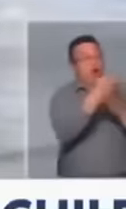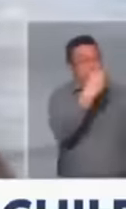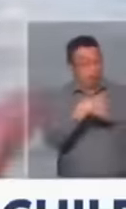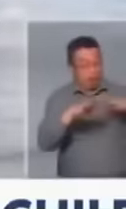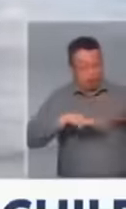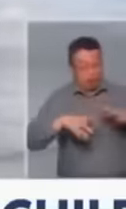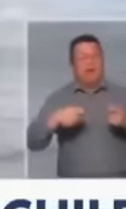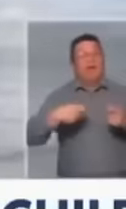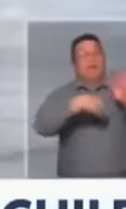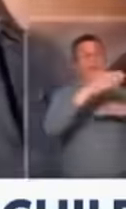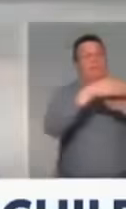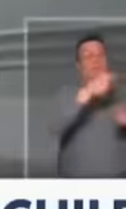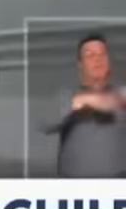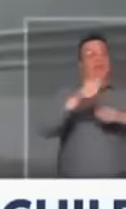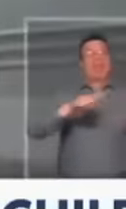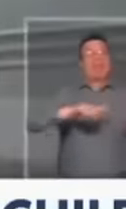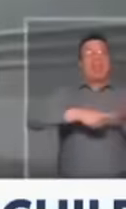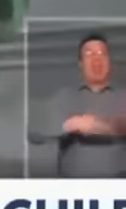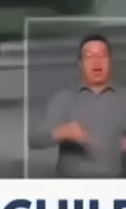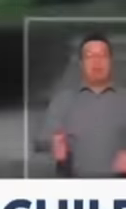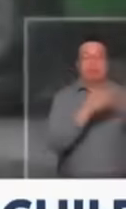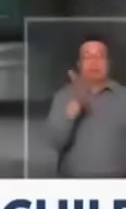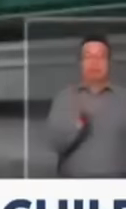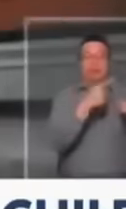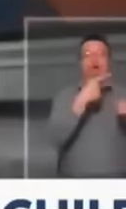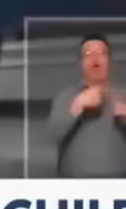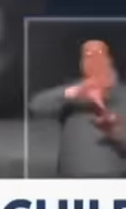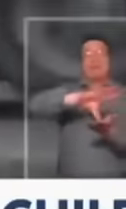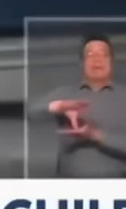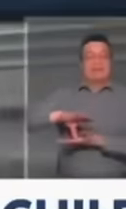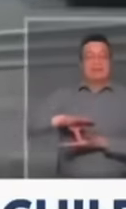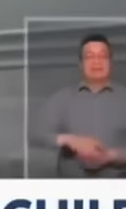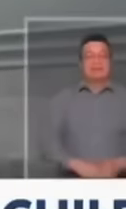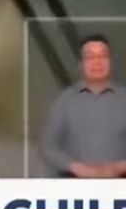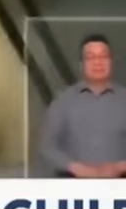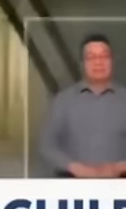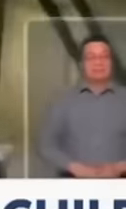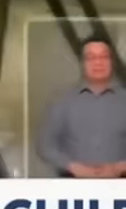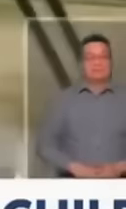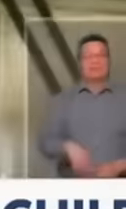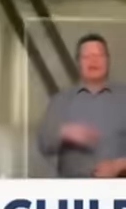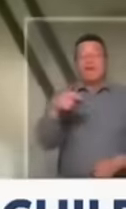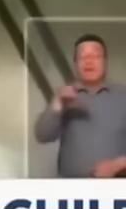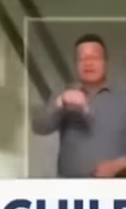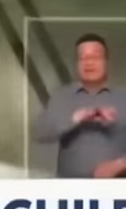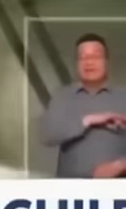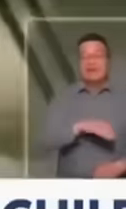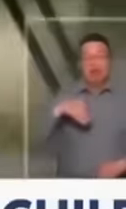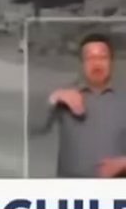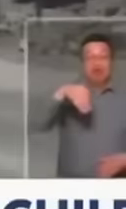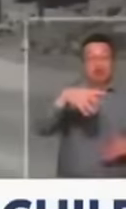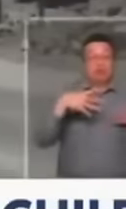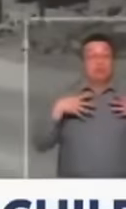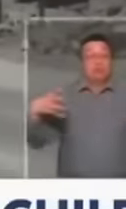y exportamos tecnología a otros países. Ah, bueno, me gusta. La evolución del país. Volvamos a Chile. La flota más grande funciona